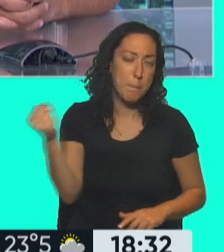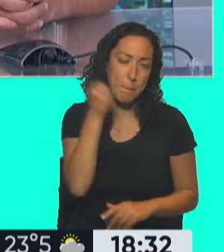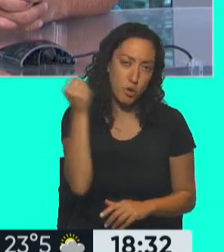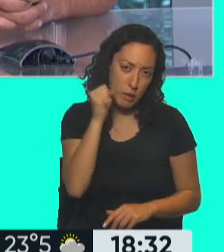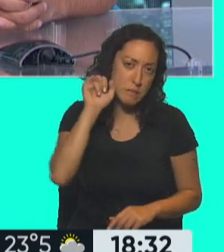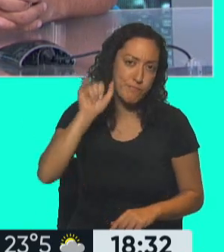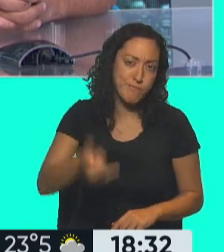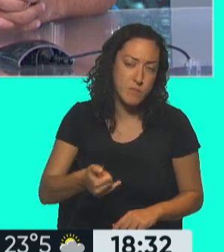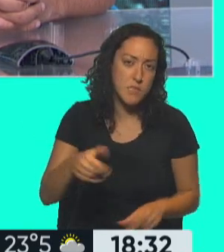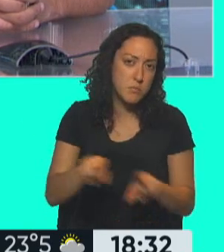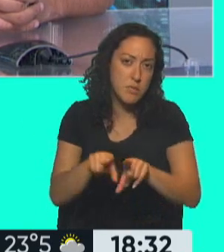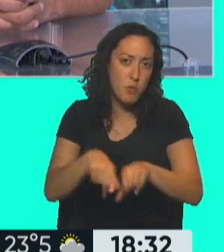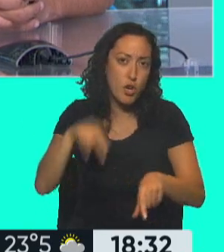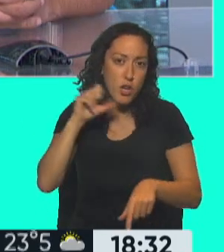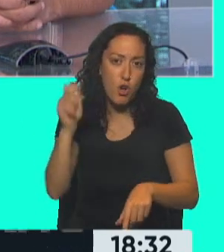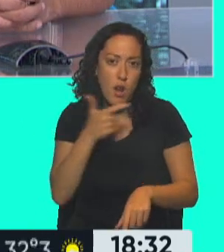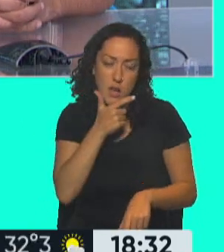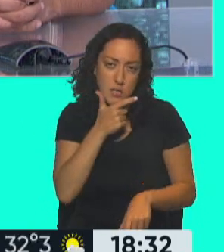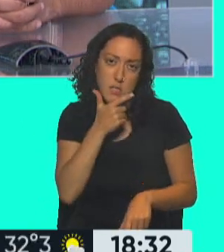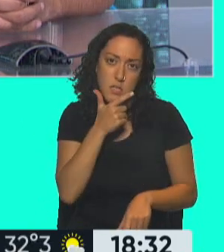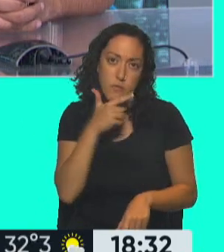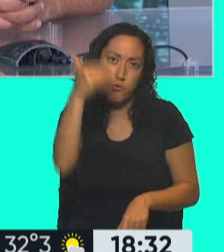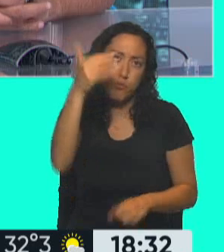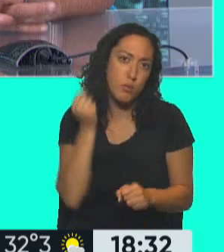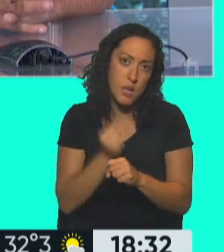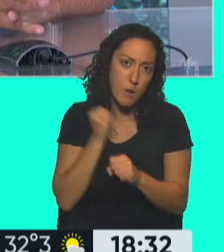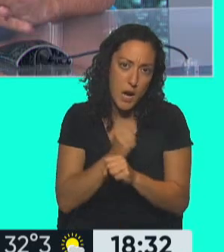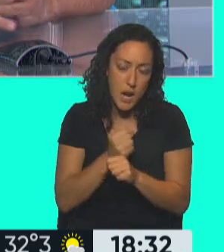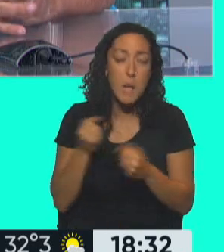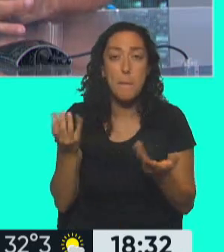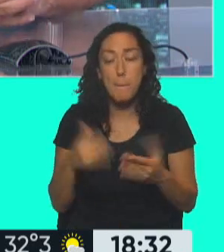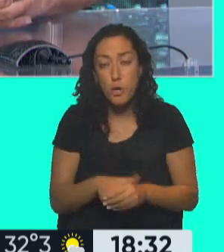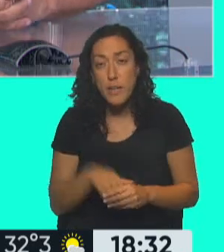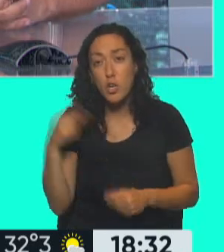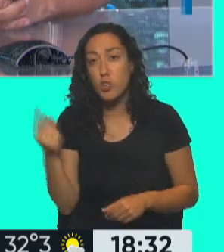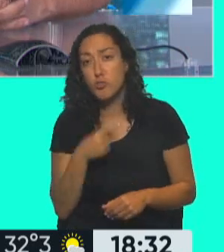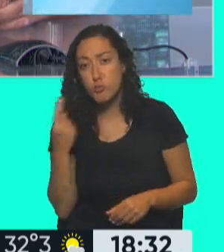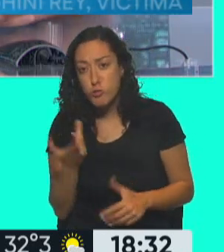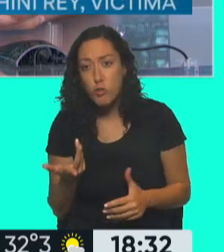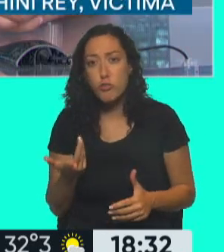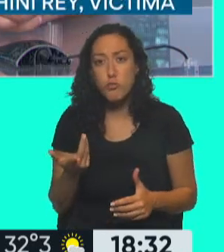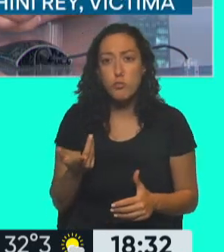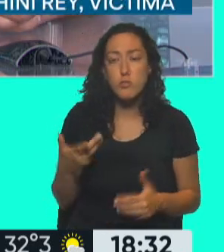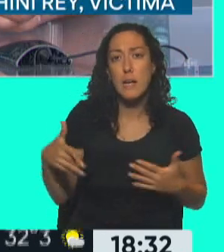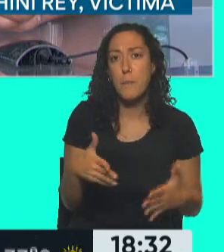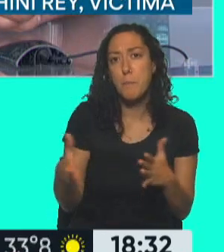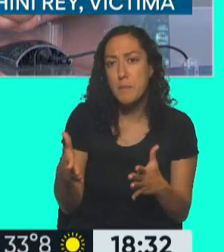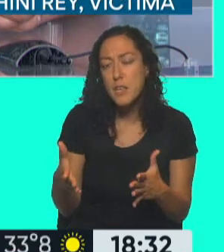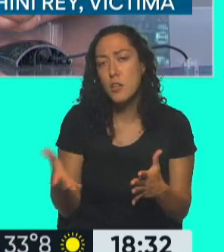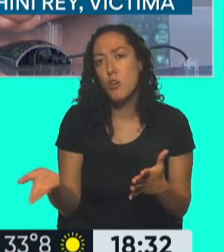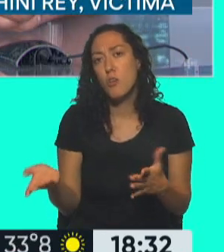haya muchos Nicoláses para trabajar a futuro, porque a los que nos toca recorrer este camino,